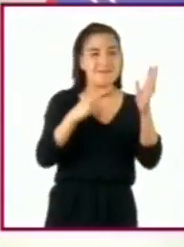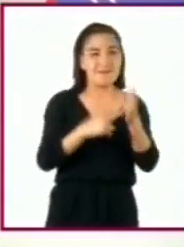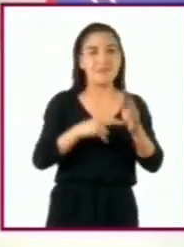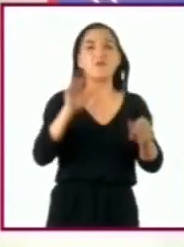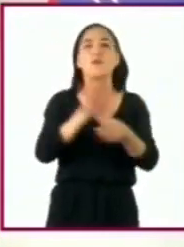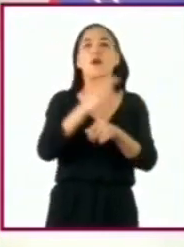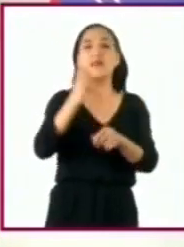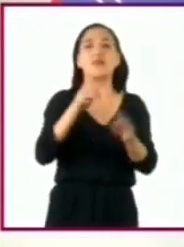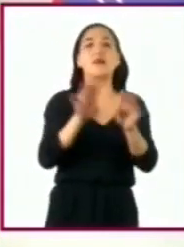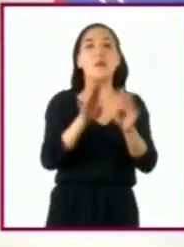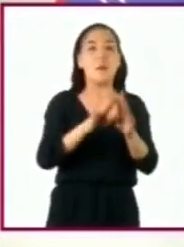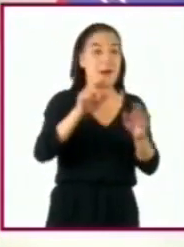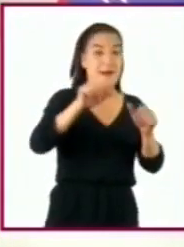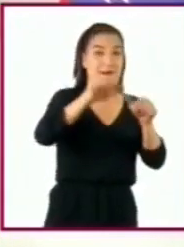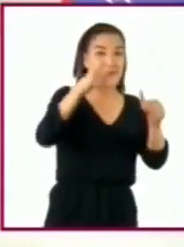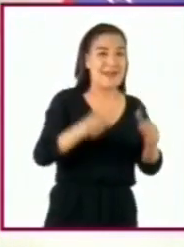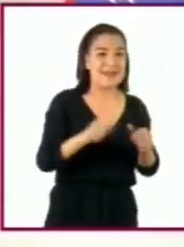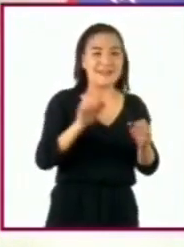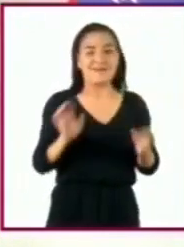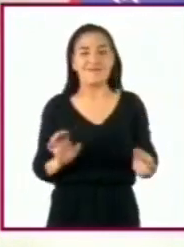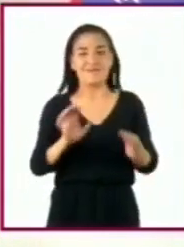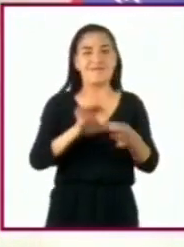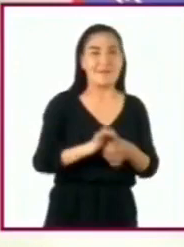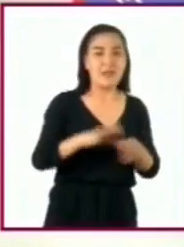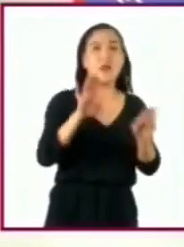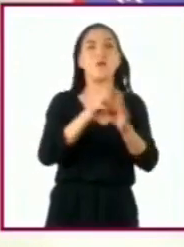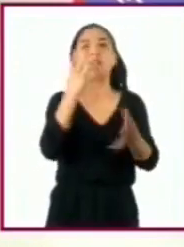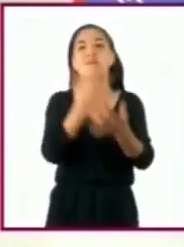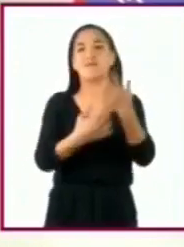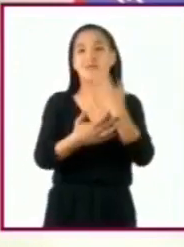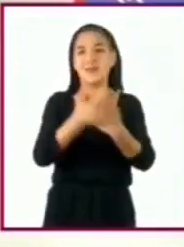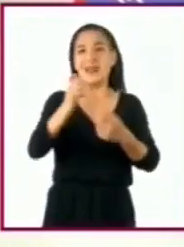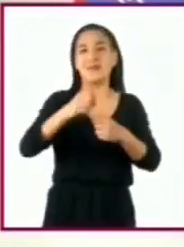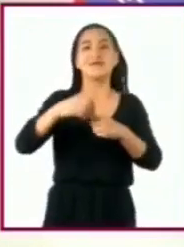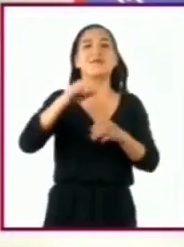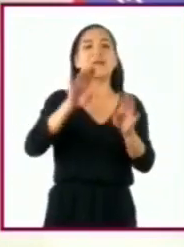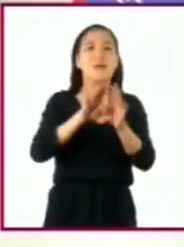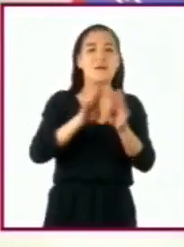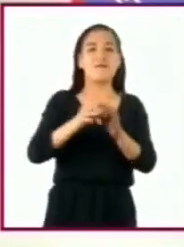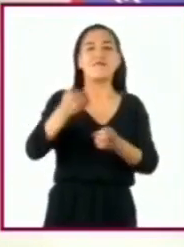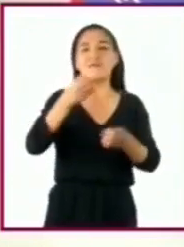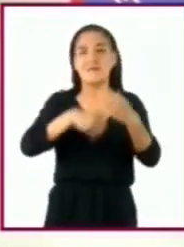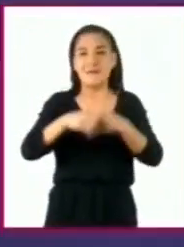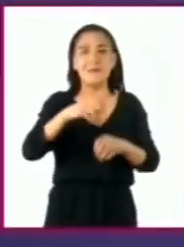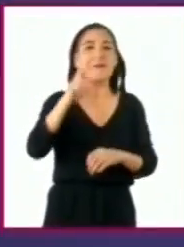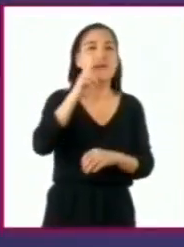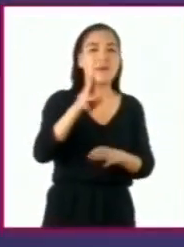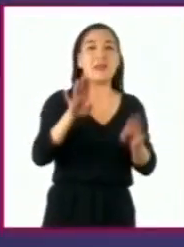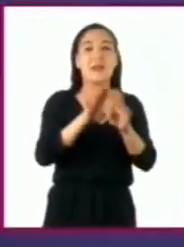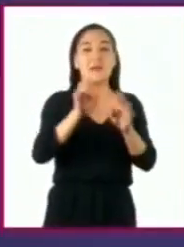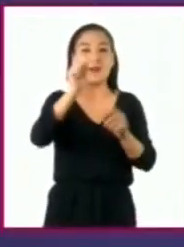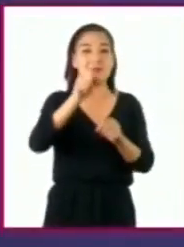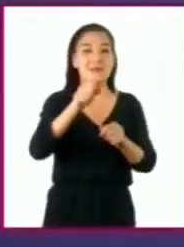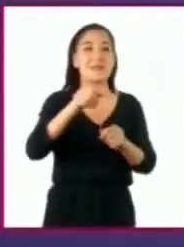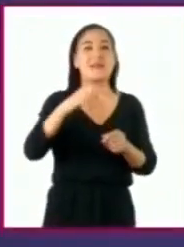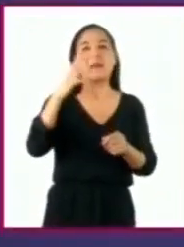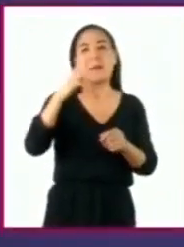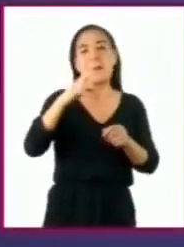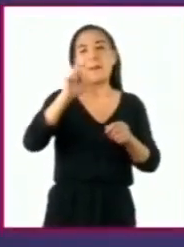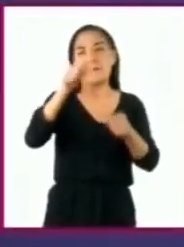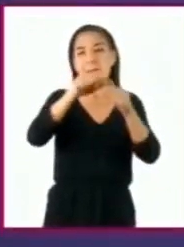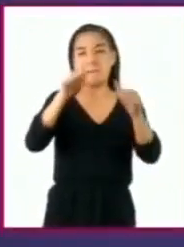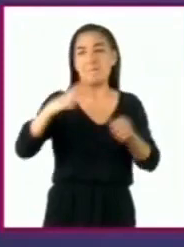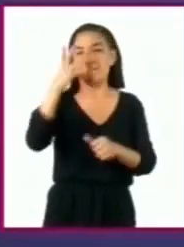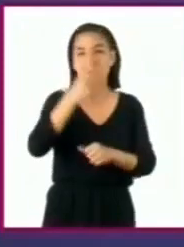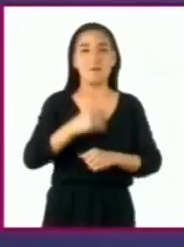arte. Además, abarcaba los oficios manuales. No se limitaba a las bellas artes. Hay una palabra